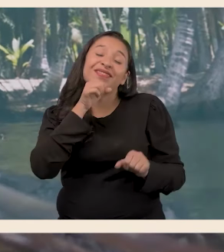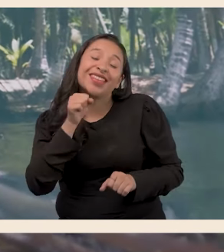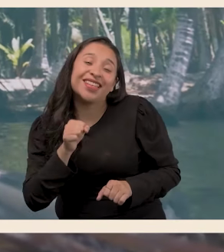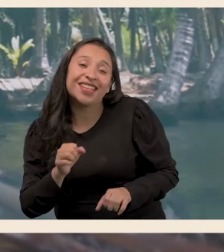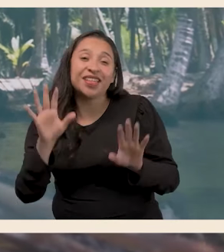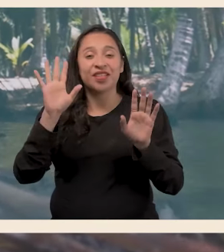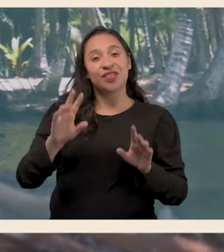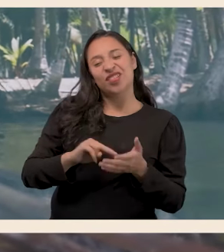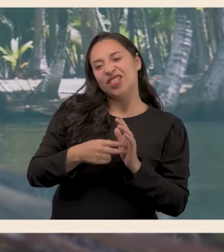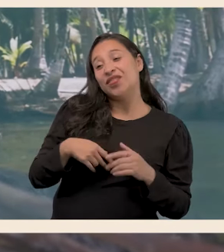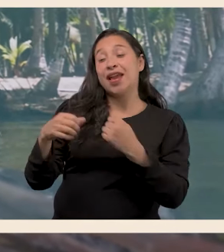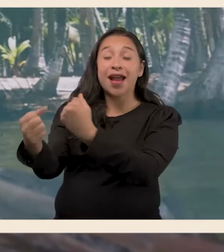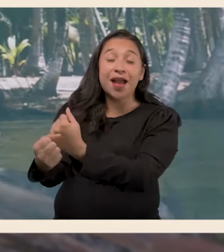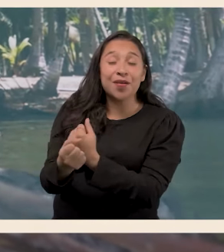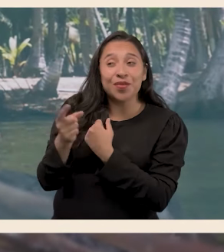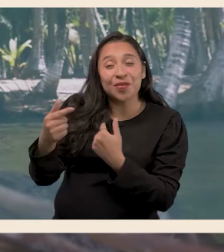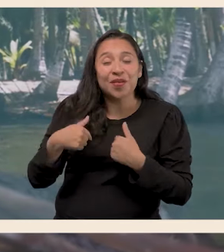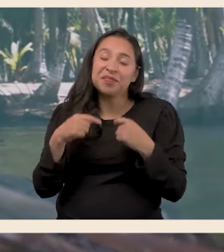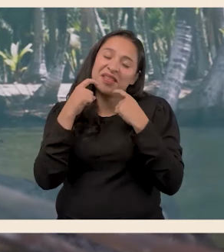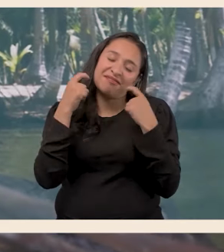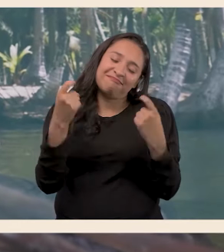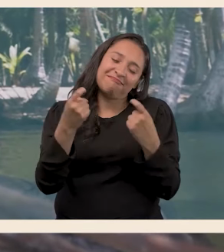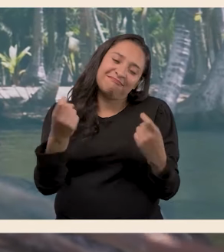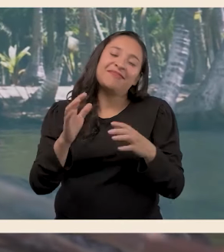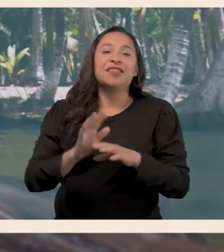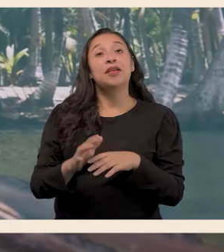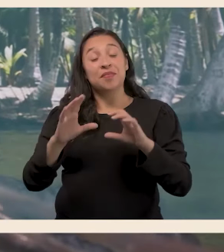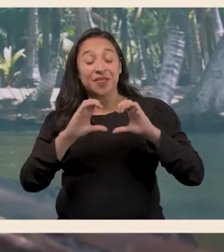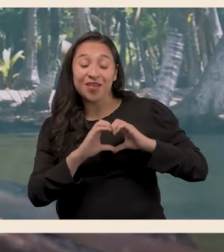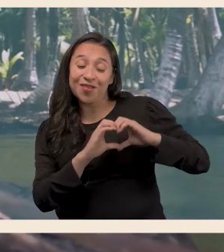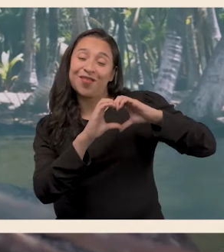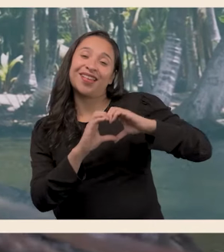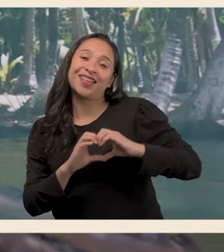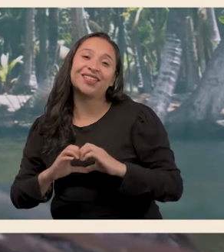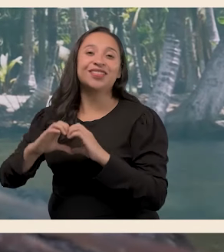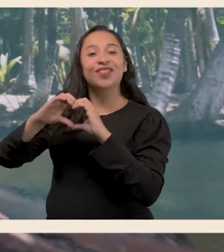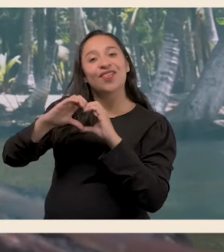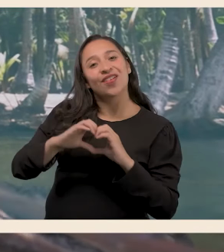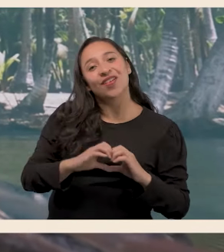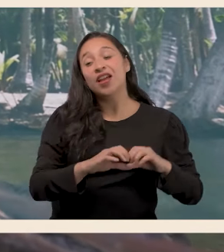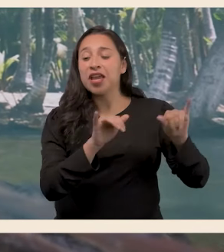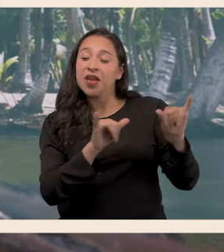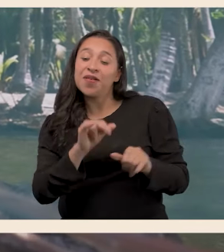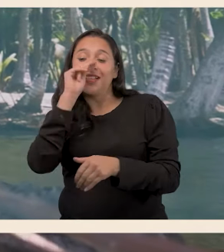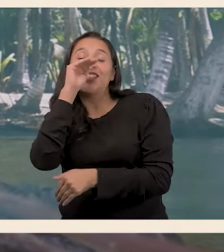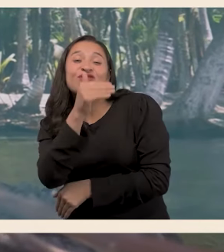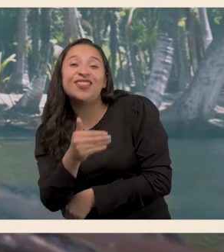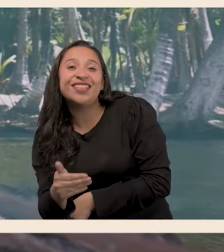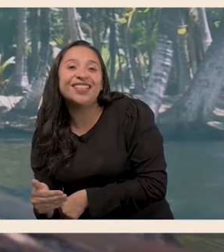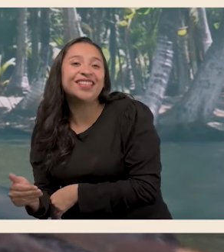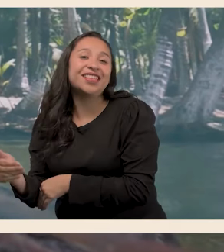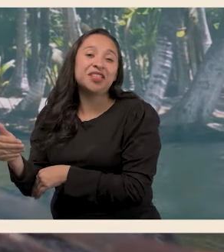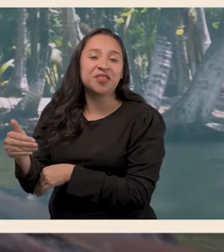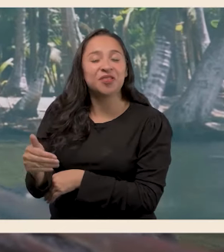ya estoy muy viejo y que es un pecado si me das cariño. Pero el corazón que tengo me funciona igual como si